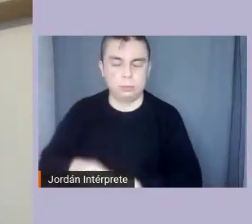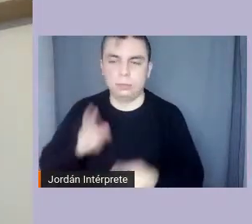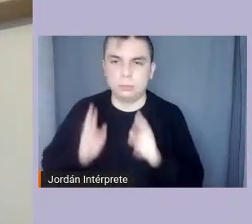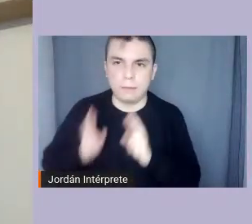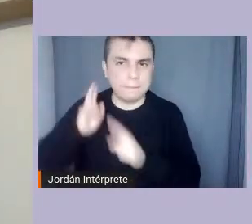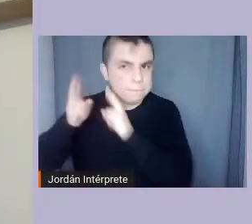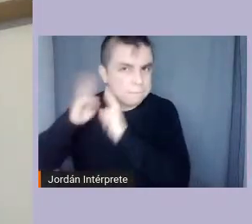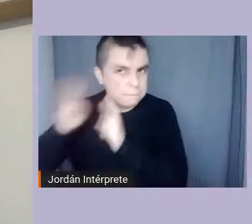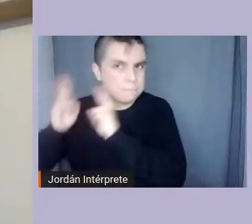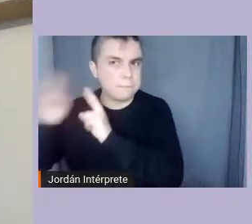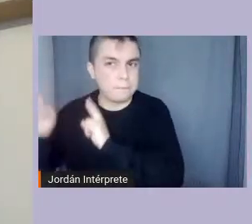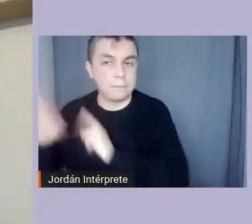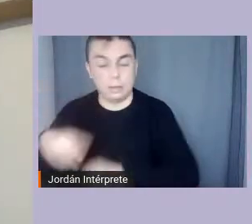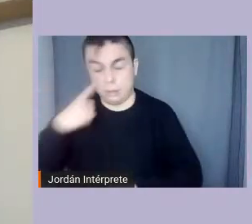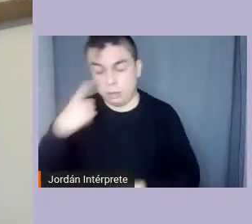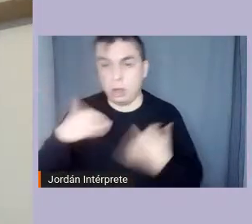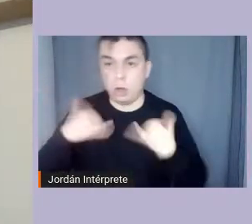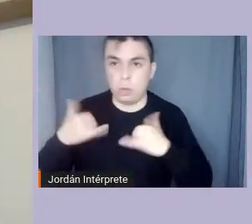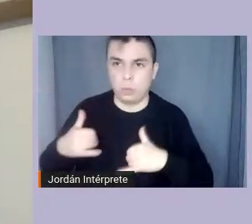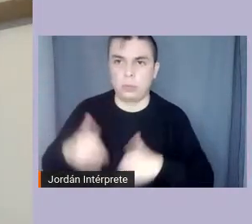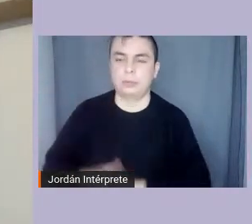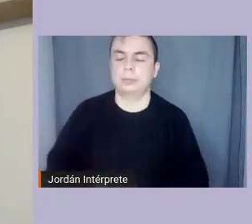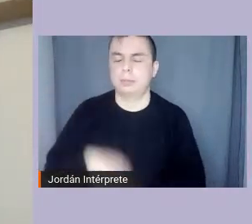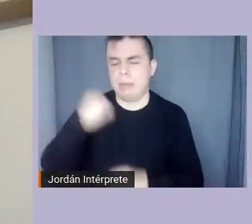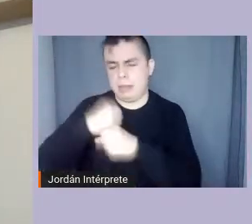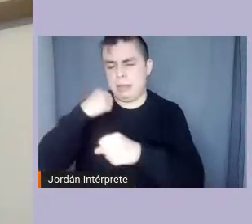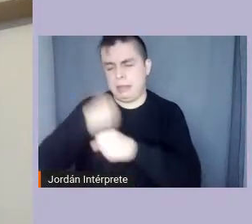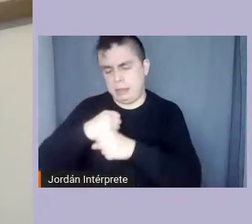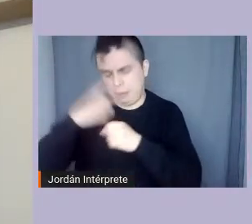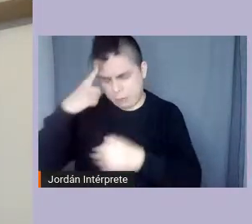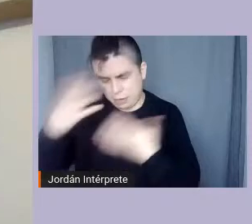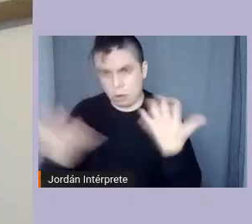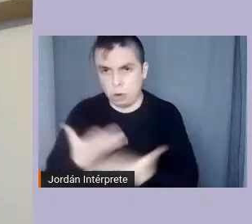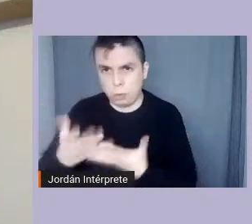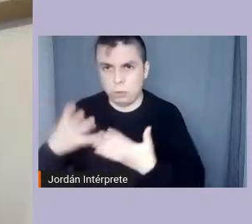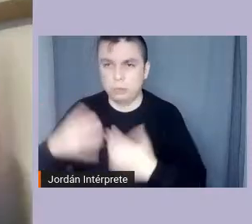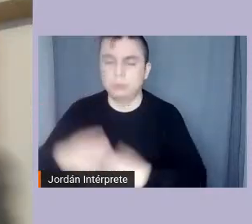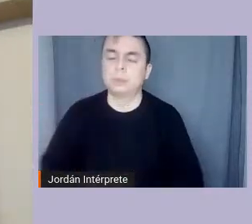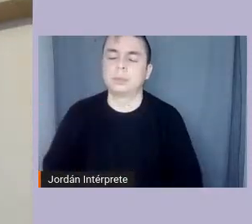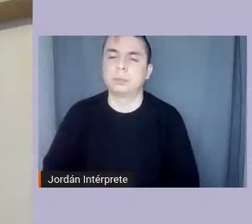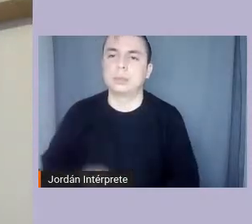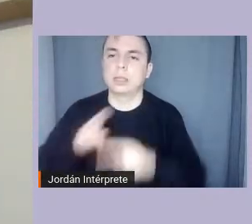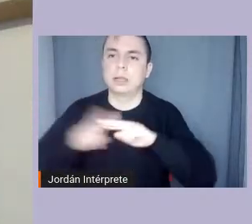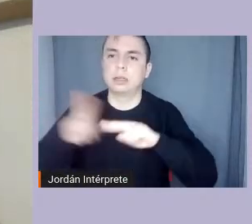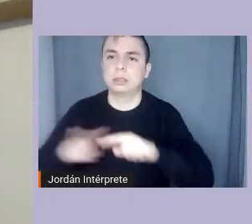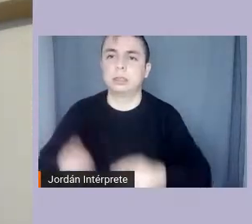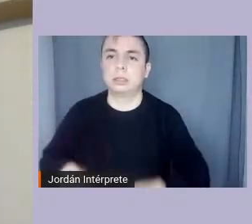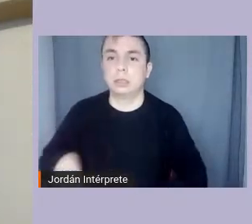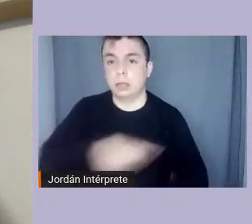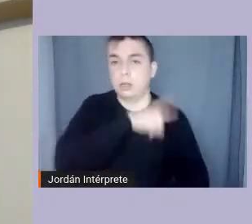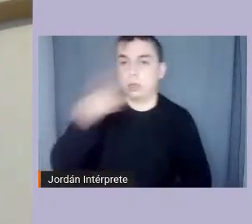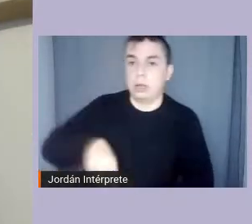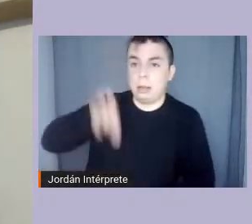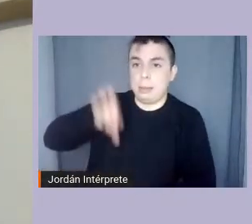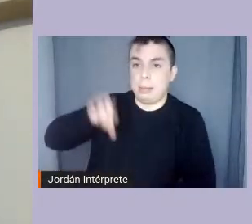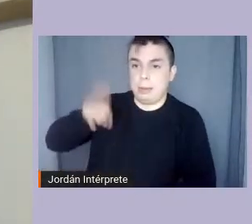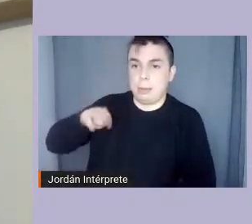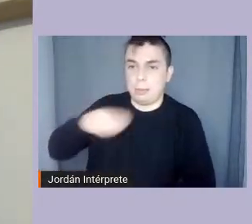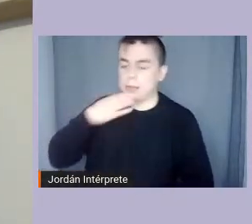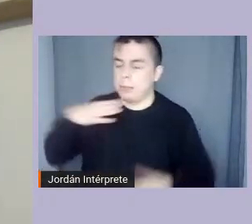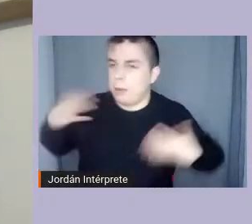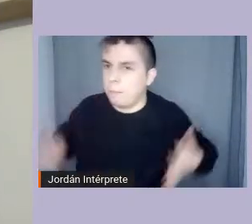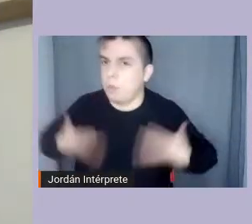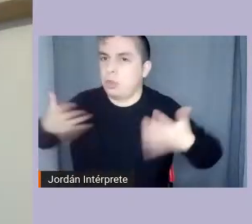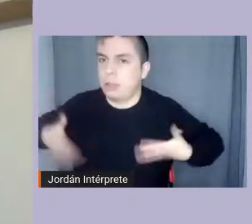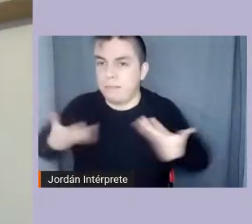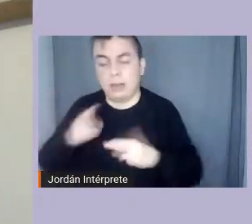Mientras vamos a trabajar con el ritmo y mientras los papás se motivan a